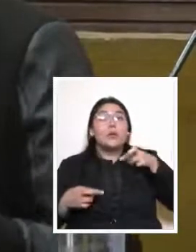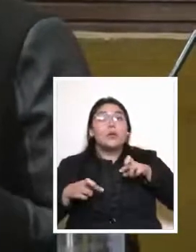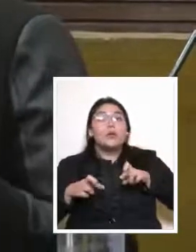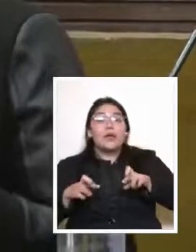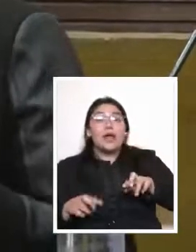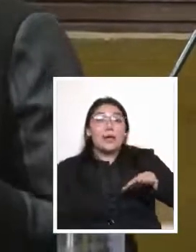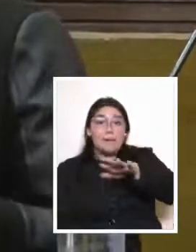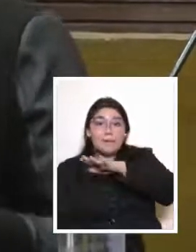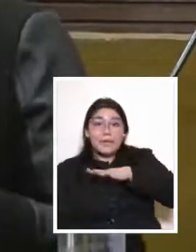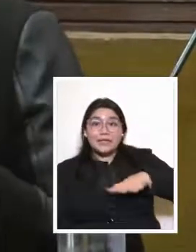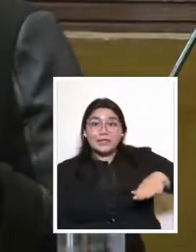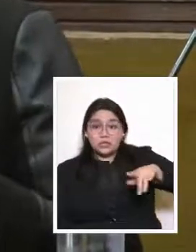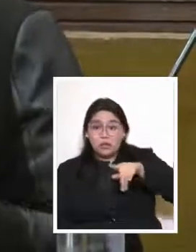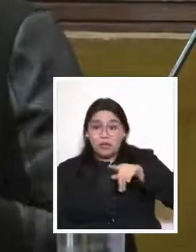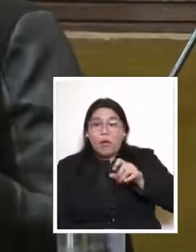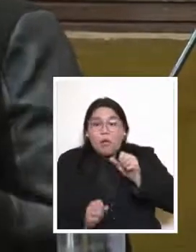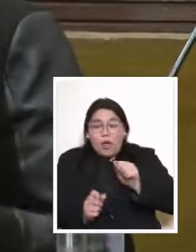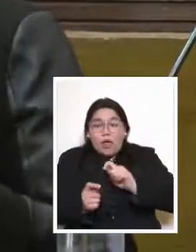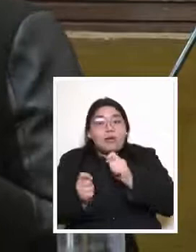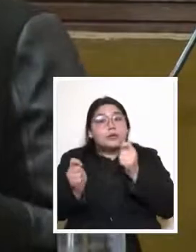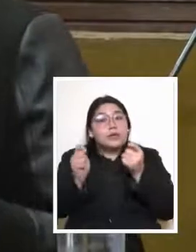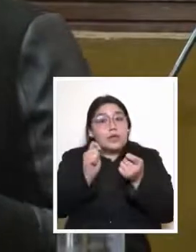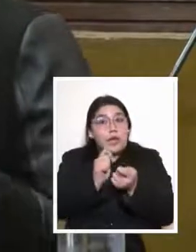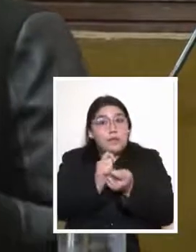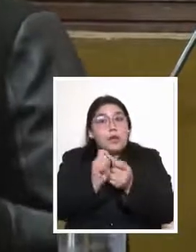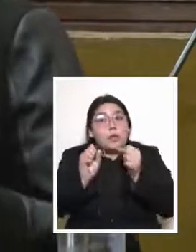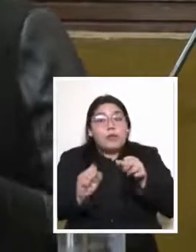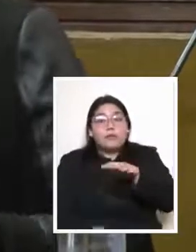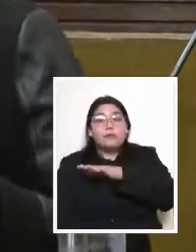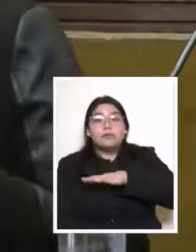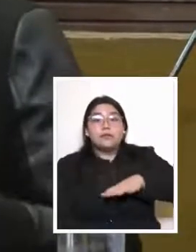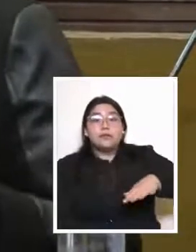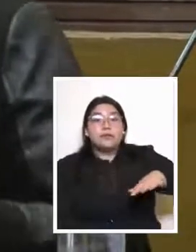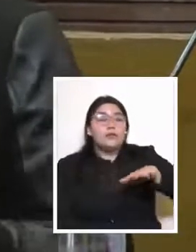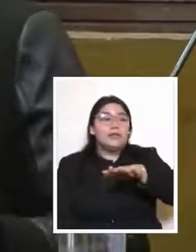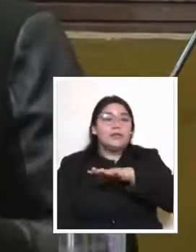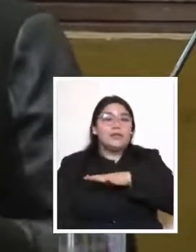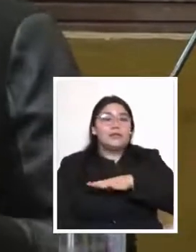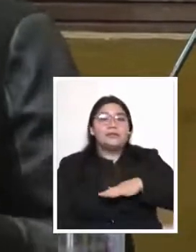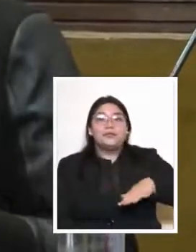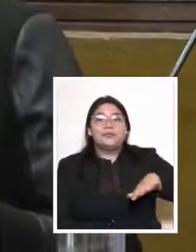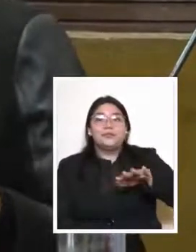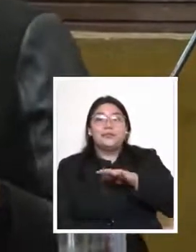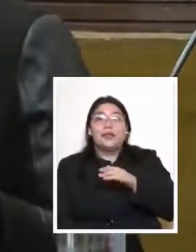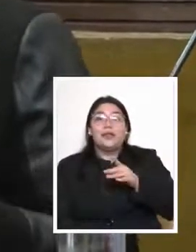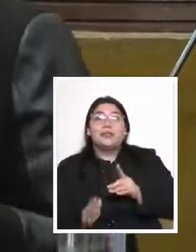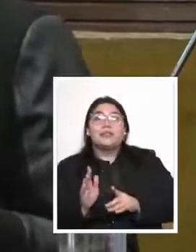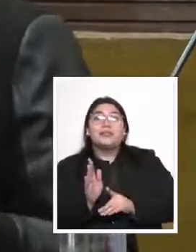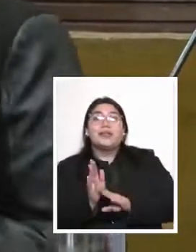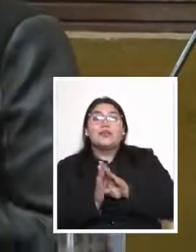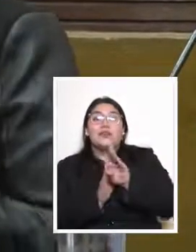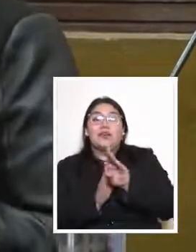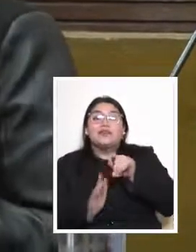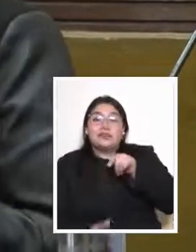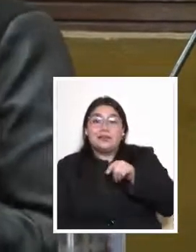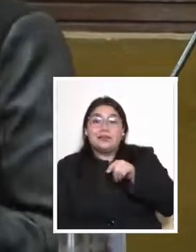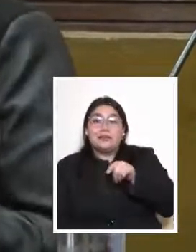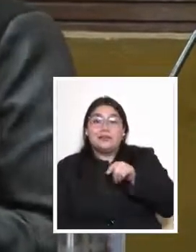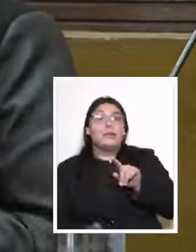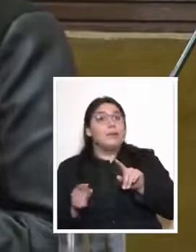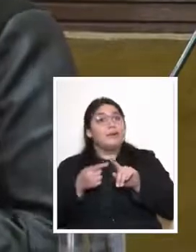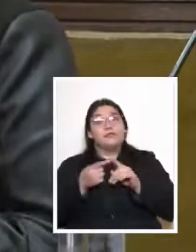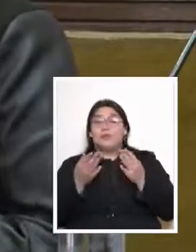para generar cambios y para generar espacios de transformación y de aplicación de lo que se propone acá es, uno,